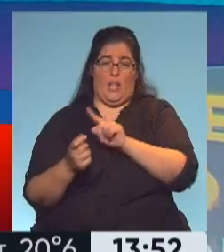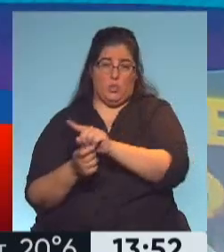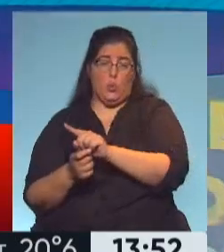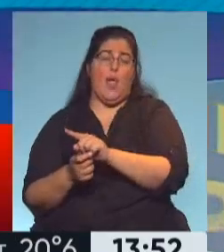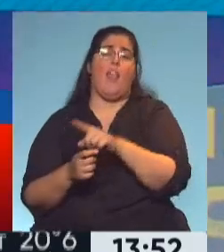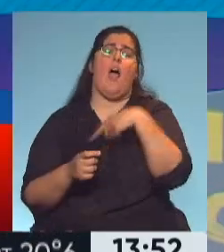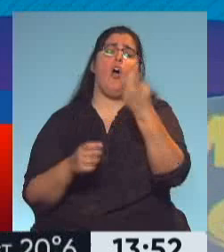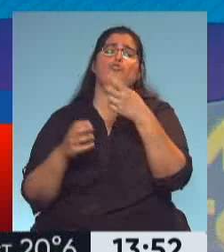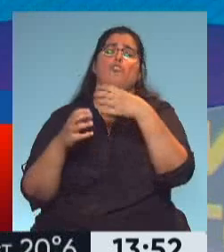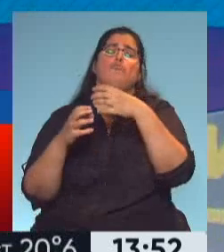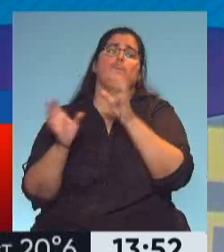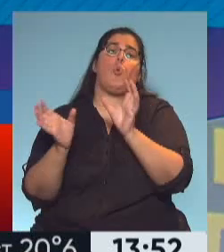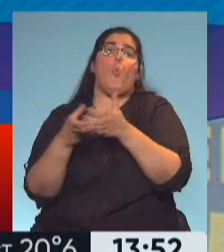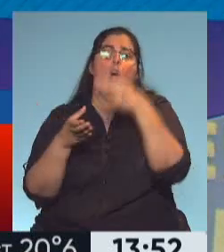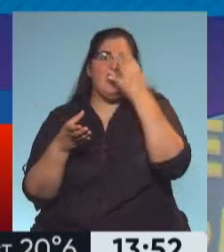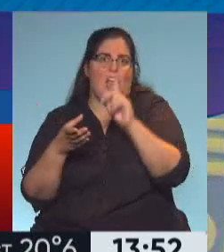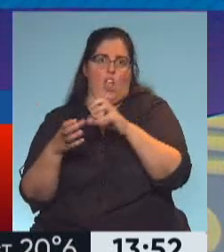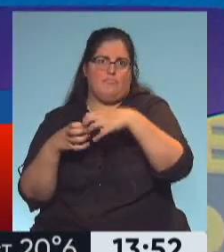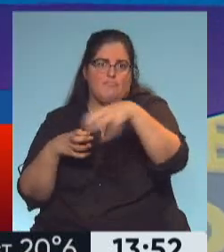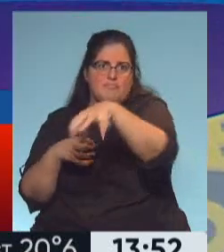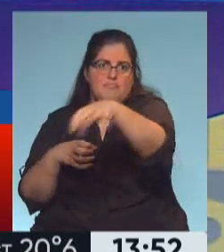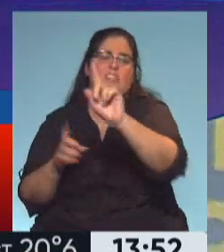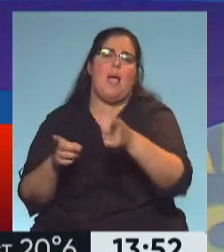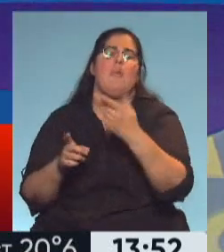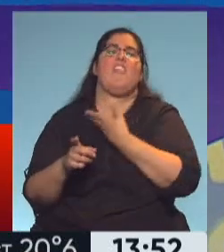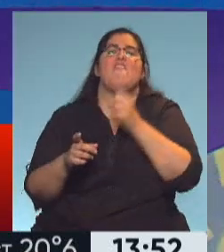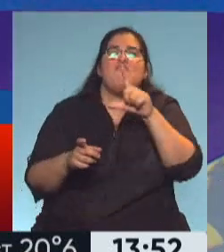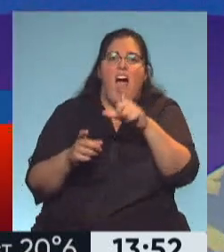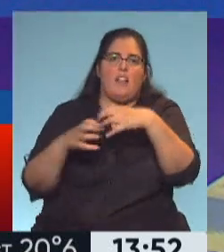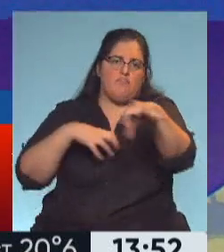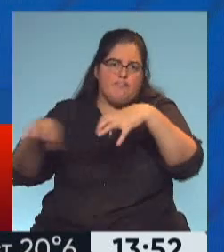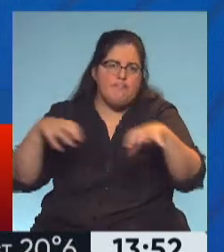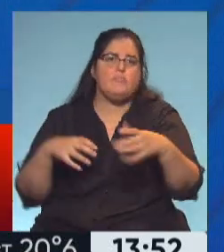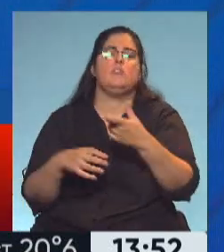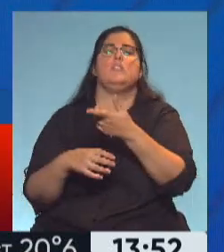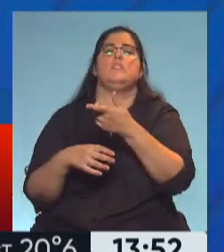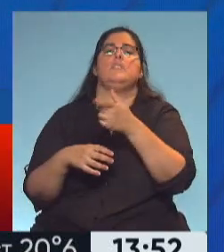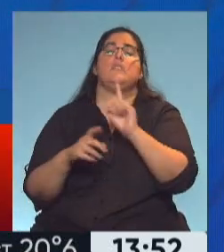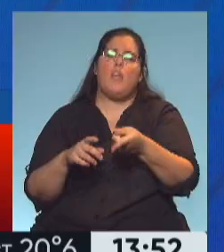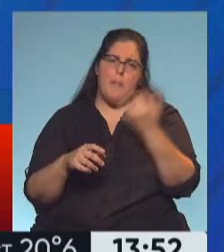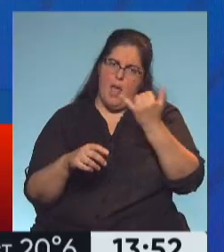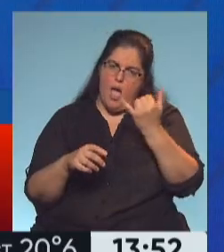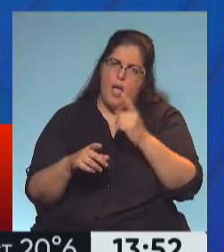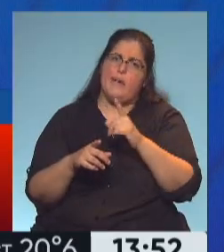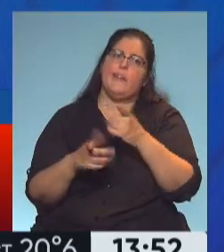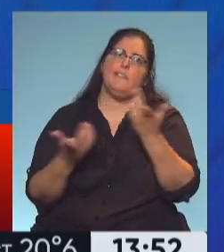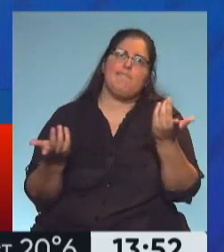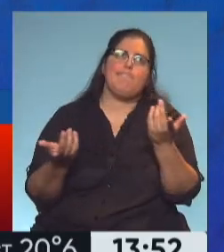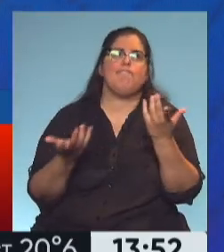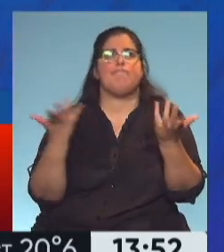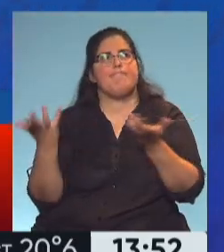disidentes, algunos grupos disidentes de la FARC, pero también ahí están actuando algunos